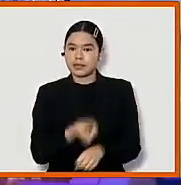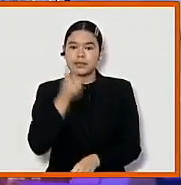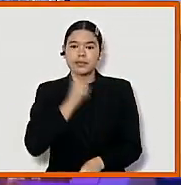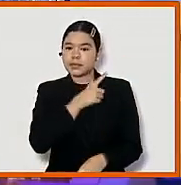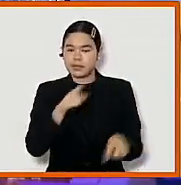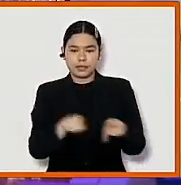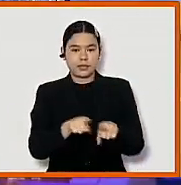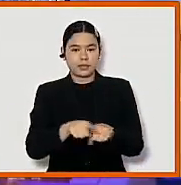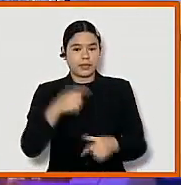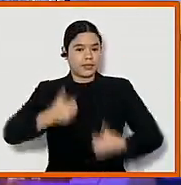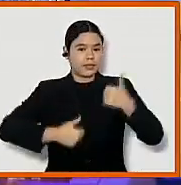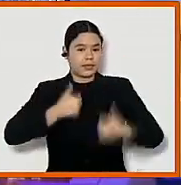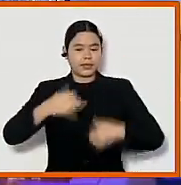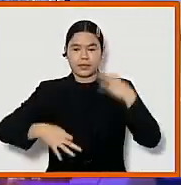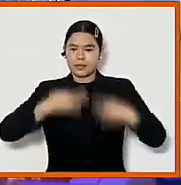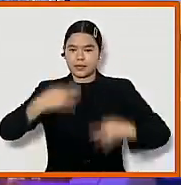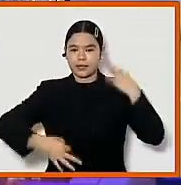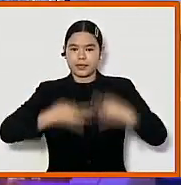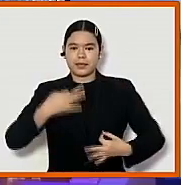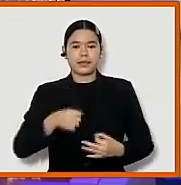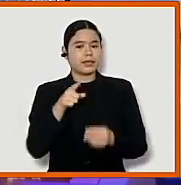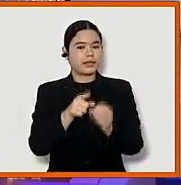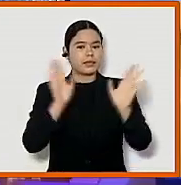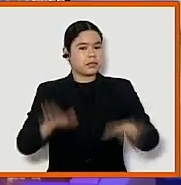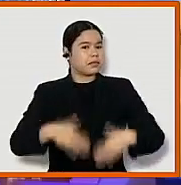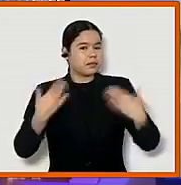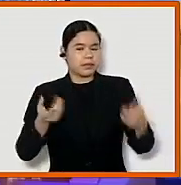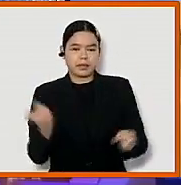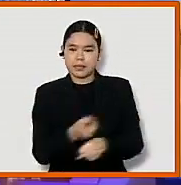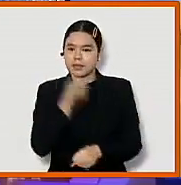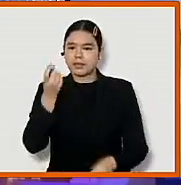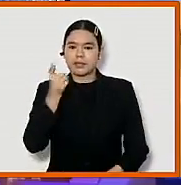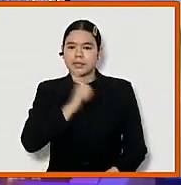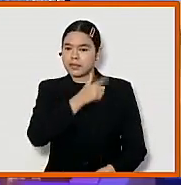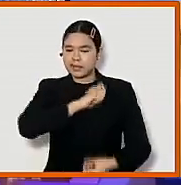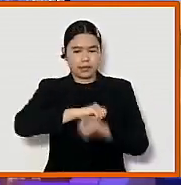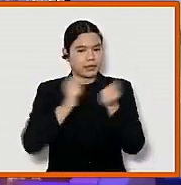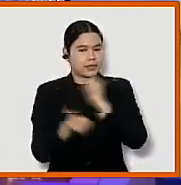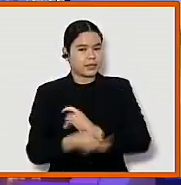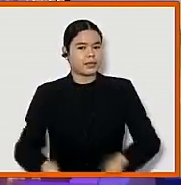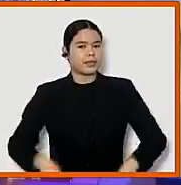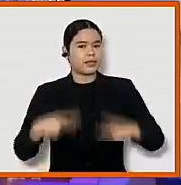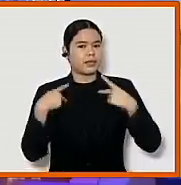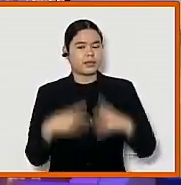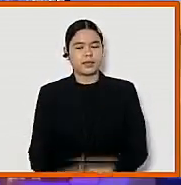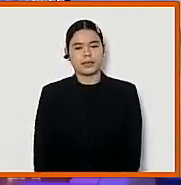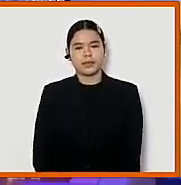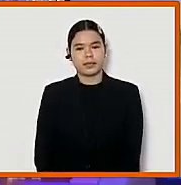también es alegría y diversión. ¿Y vos, cómo te la vas a ganar, Loto? Te cambia la vida.